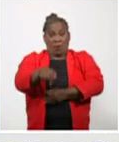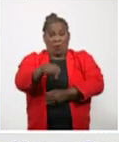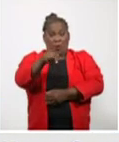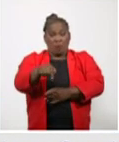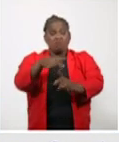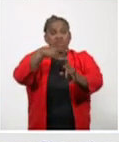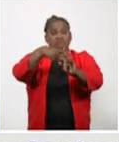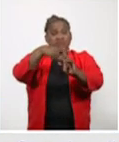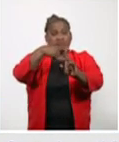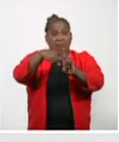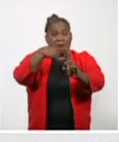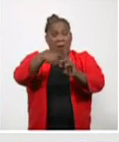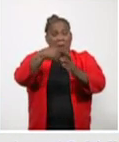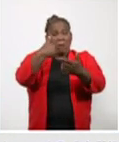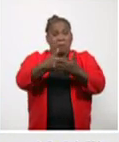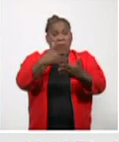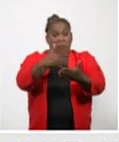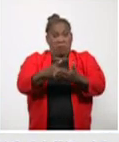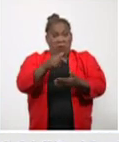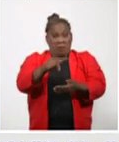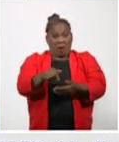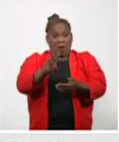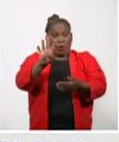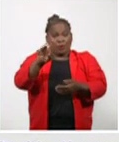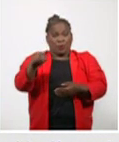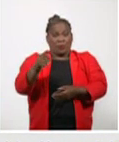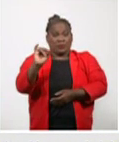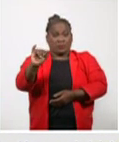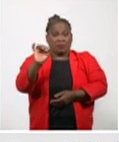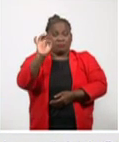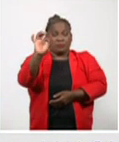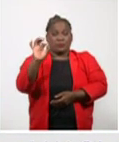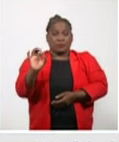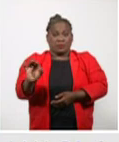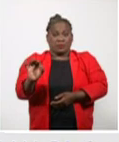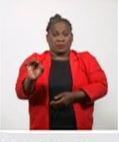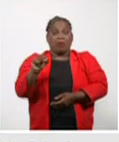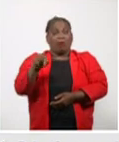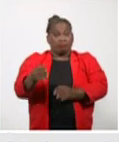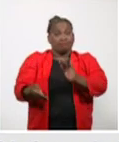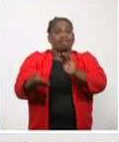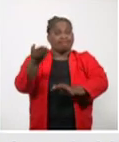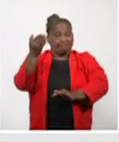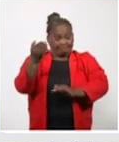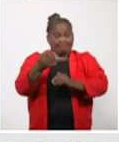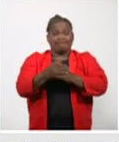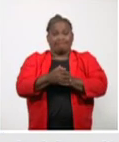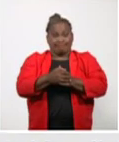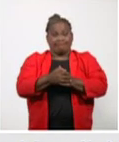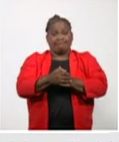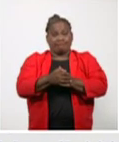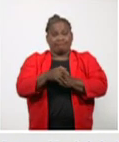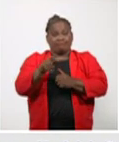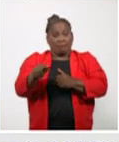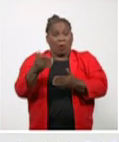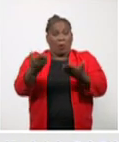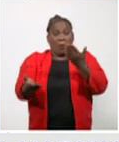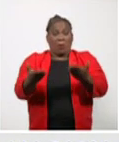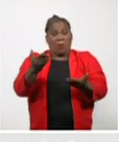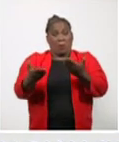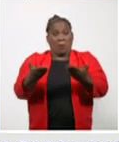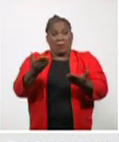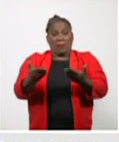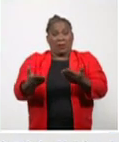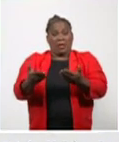de las muestras es de un 4,6%, que también es elevado para lo que hemos tenido en